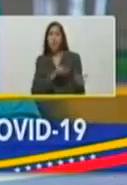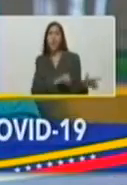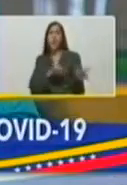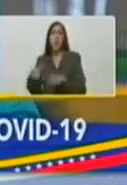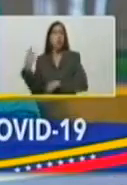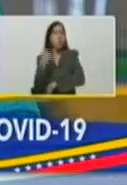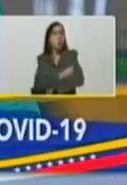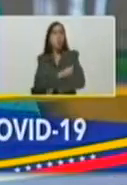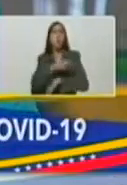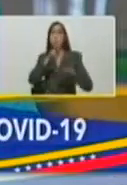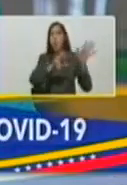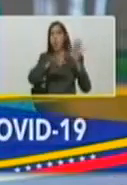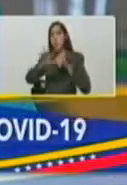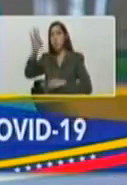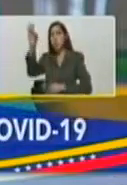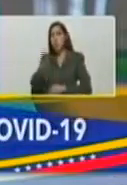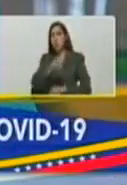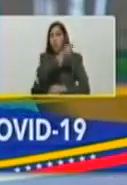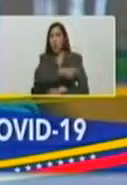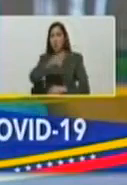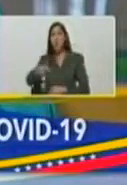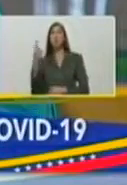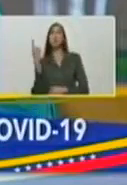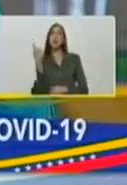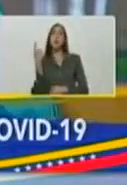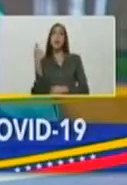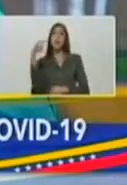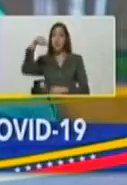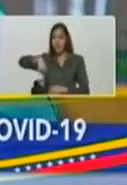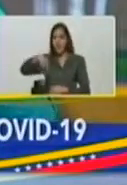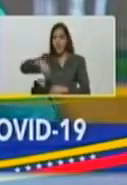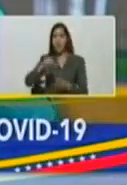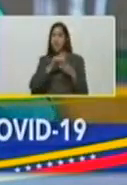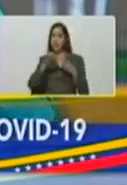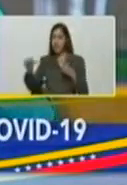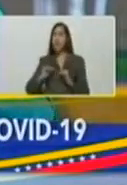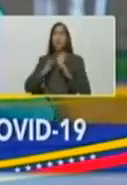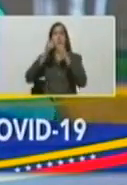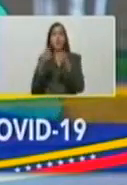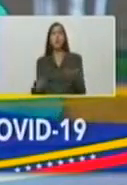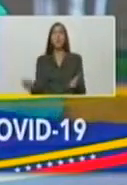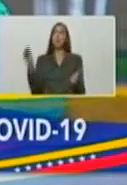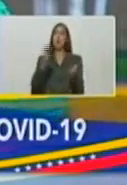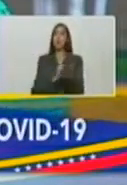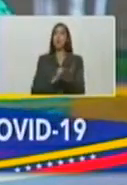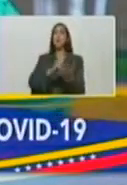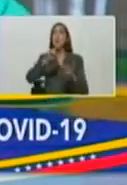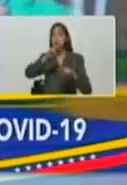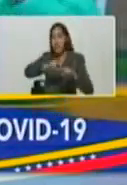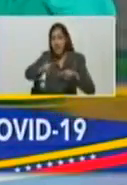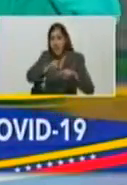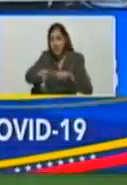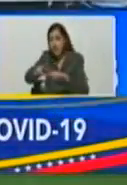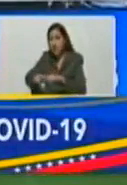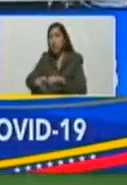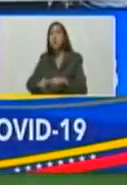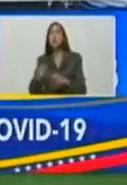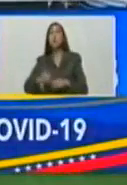ya al 85% de la población. Esta semana que viene arrancamos a vacunar niños y niñas mayores de 2 años